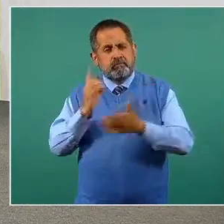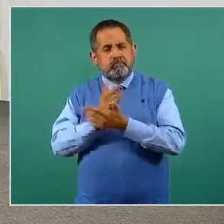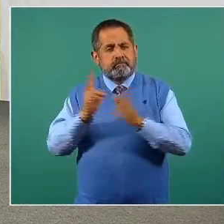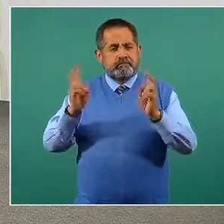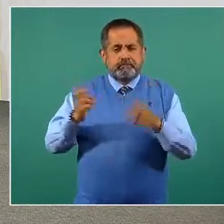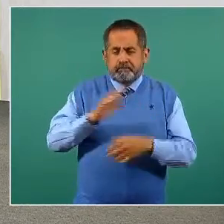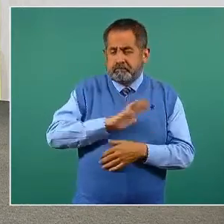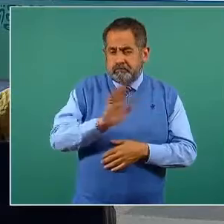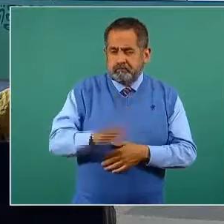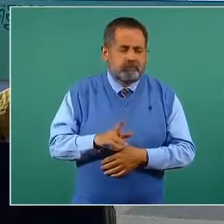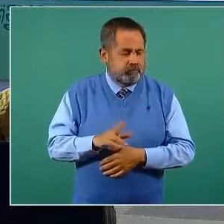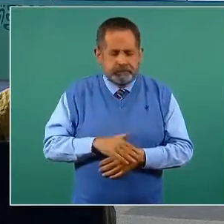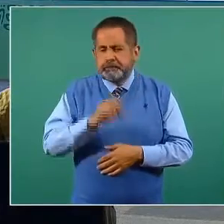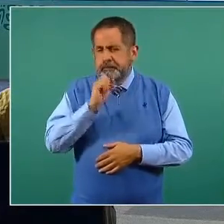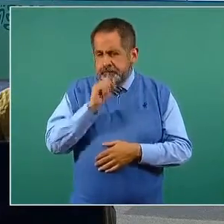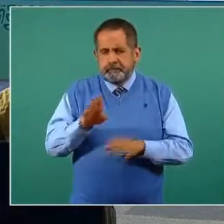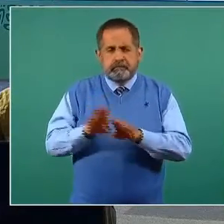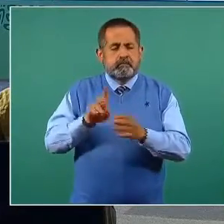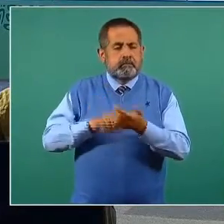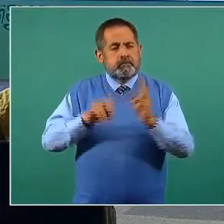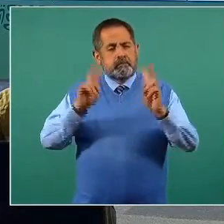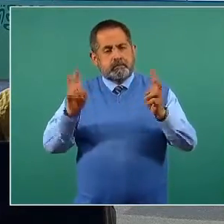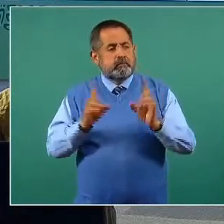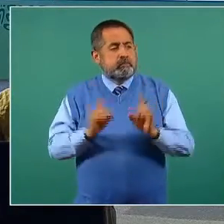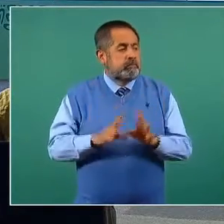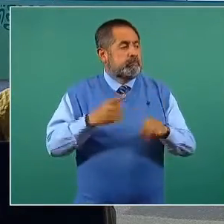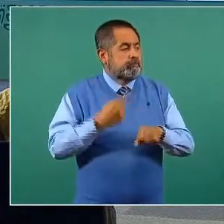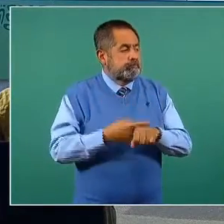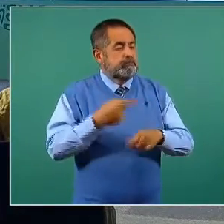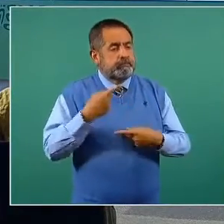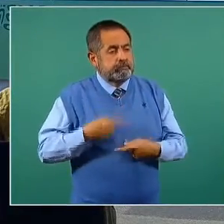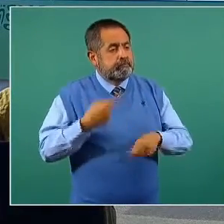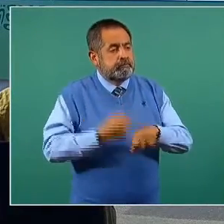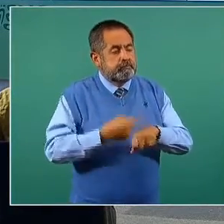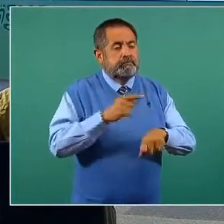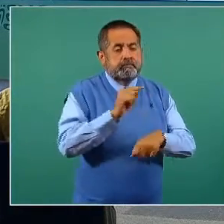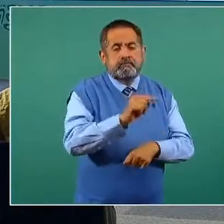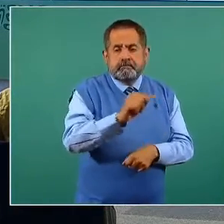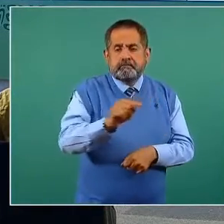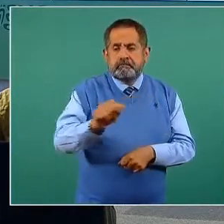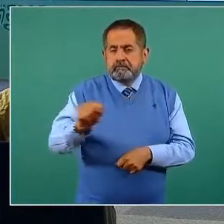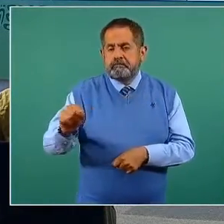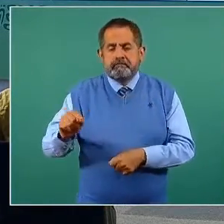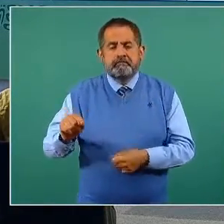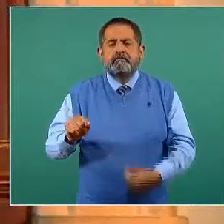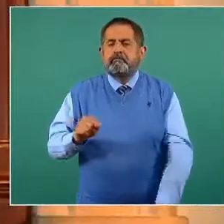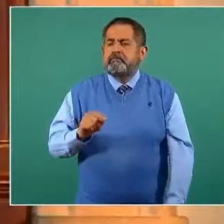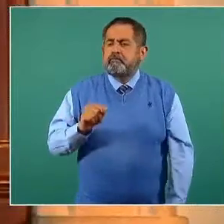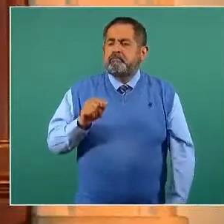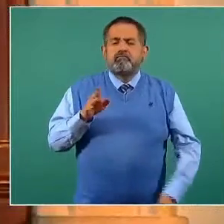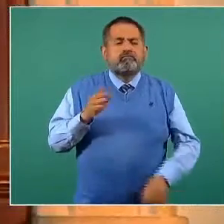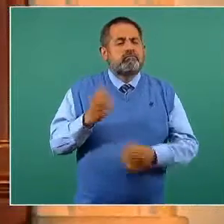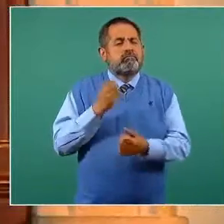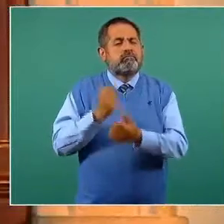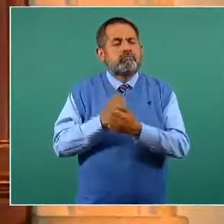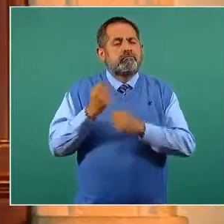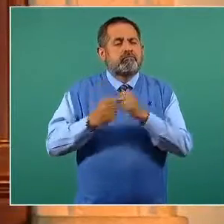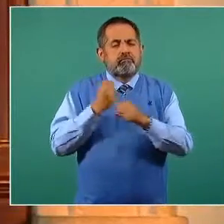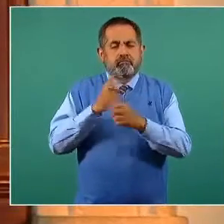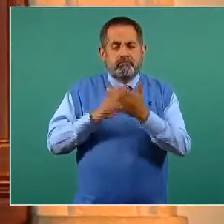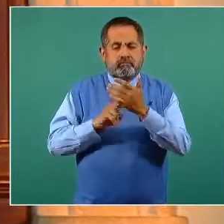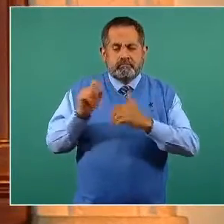defunciones, también muy probablemente en el tema de los casos, porque estamos trabajando, reitero, en el cierre 2020.